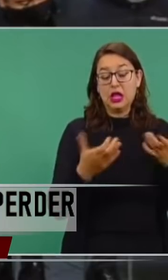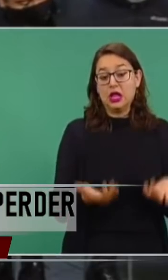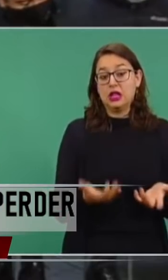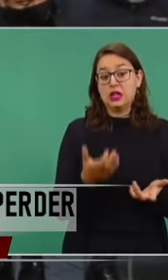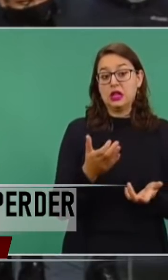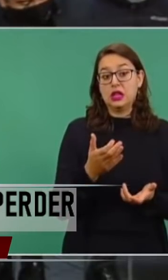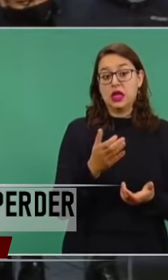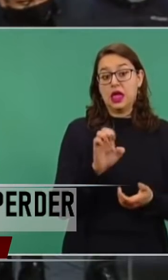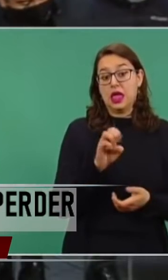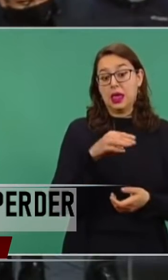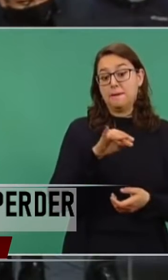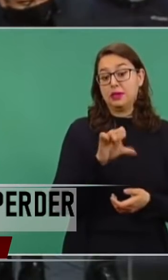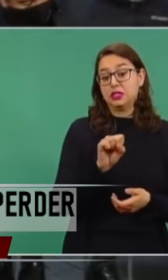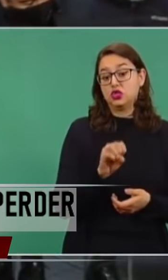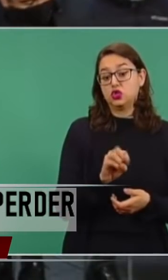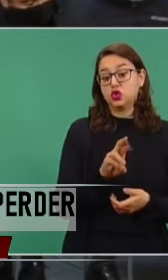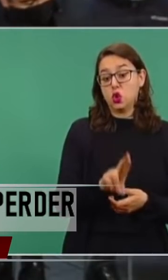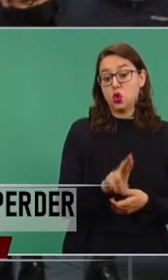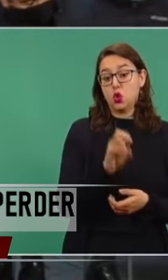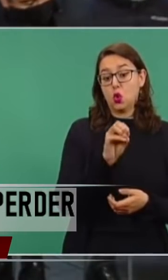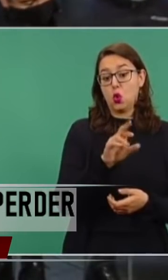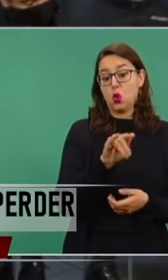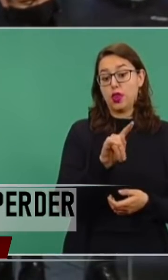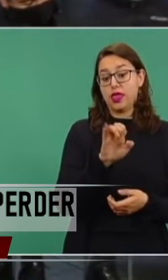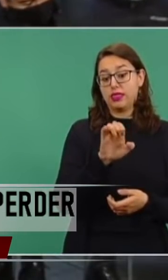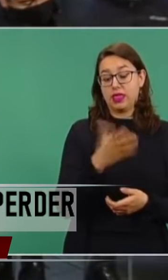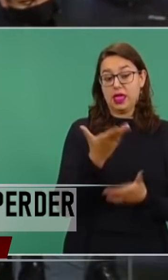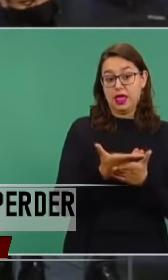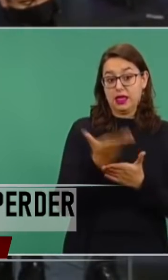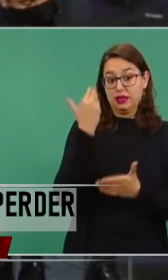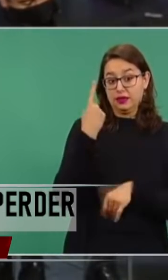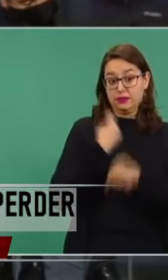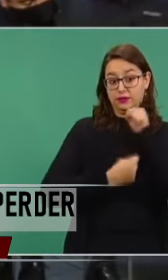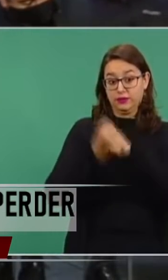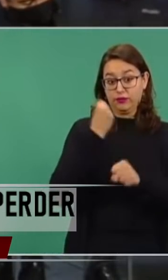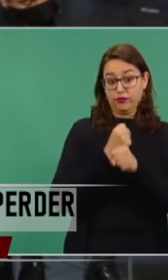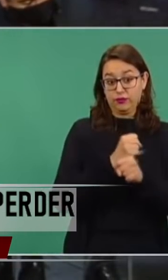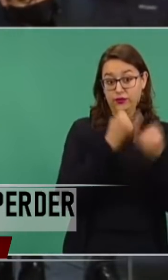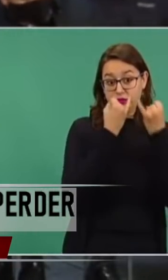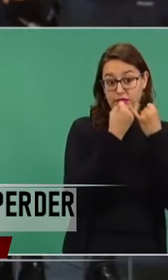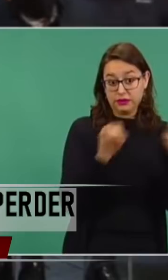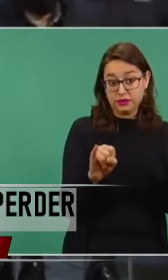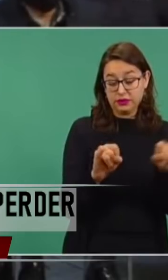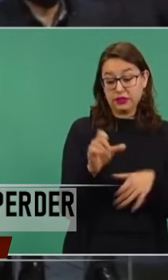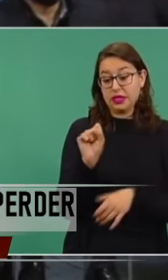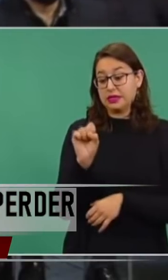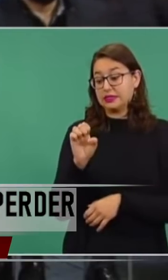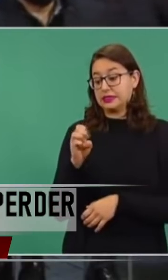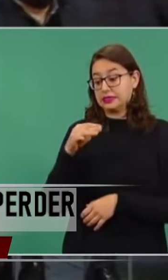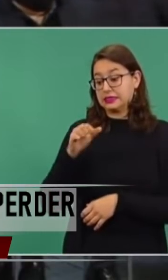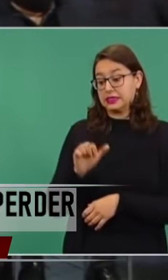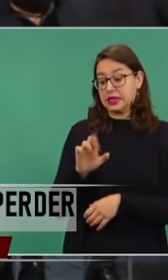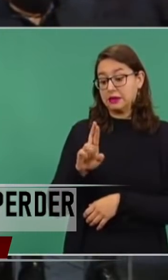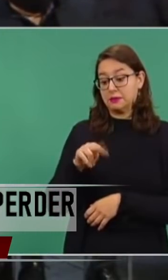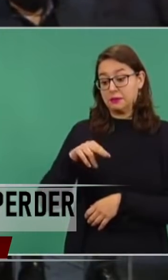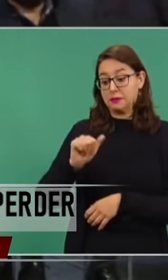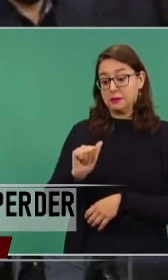en diciembre 2019 y es importante destacar que la Semarnat desde 2017 había